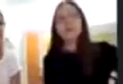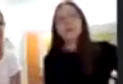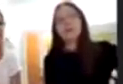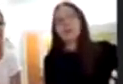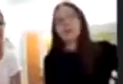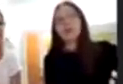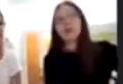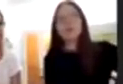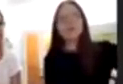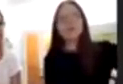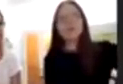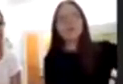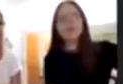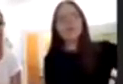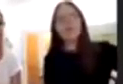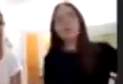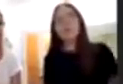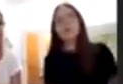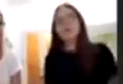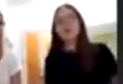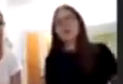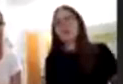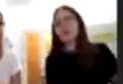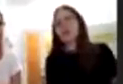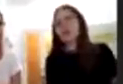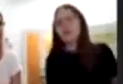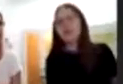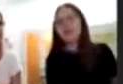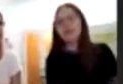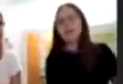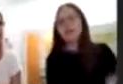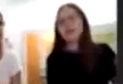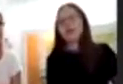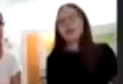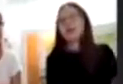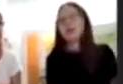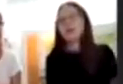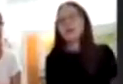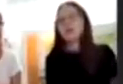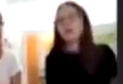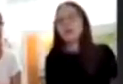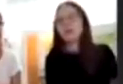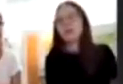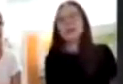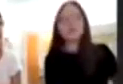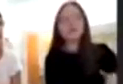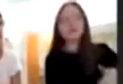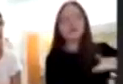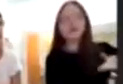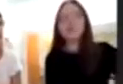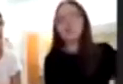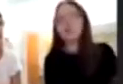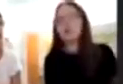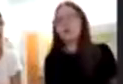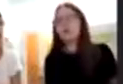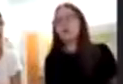verdes, que uno siempre, digamos, o estamos muy acostumbrados a tener una mirada donde el espacio es lindo cuando